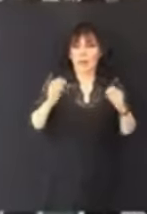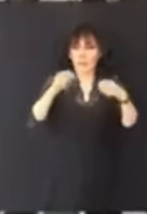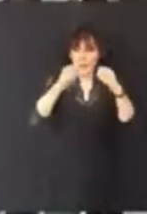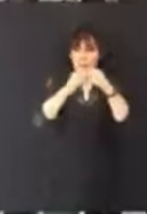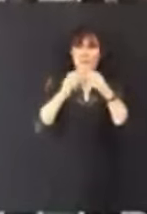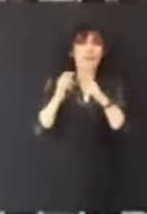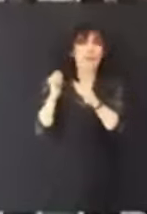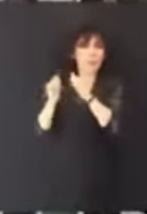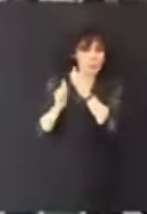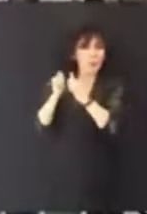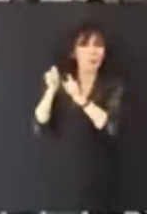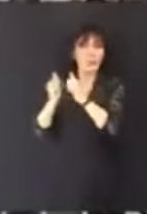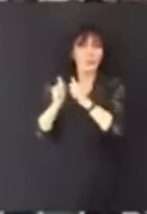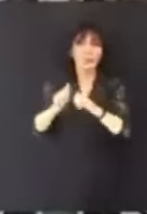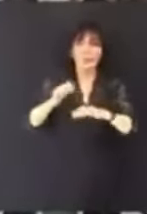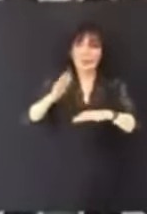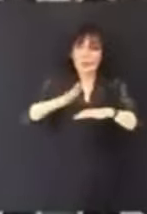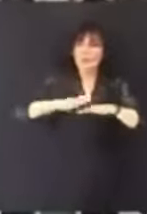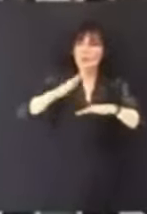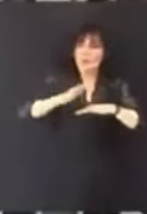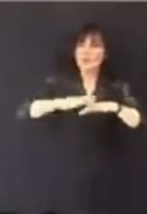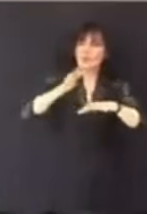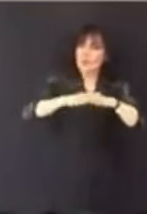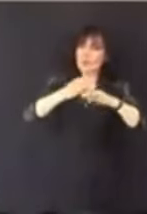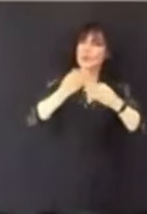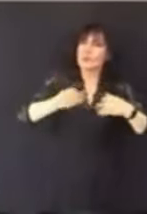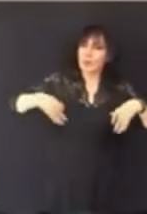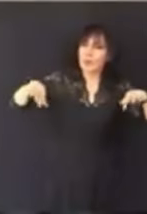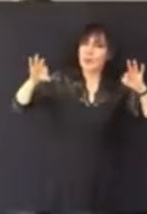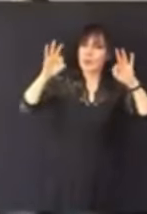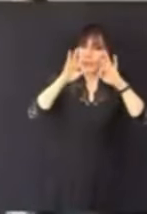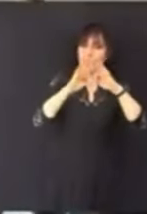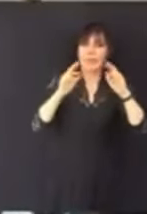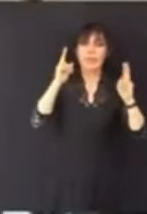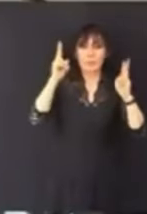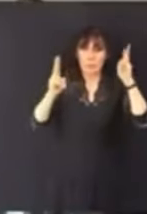arqueológico vital y tan visitado en